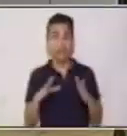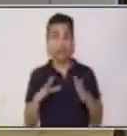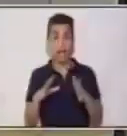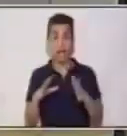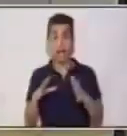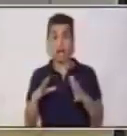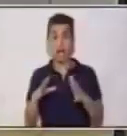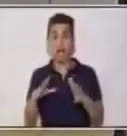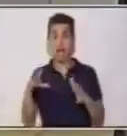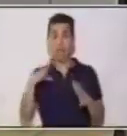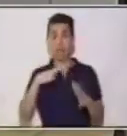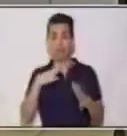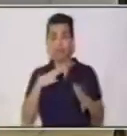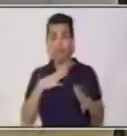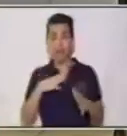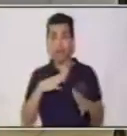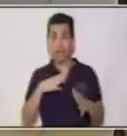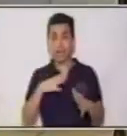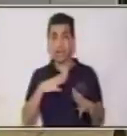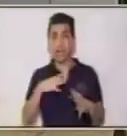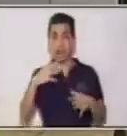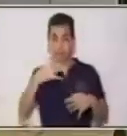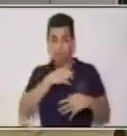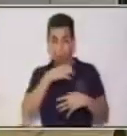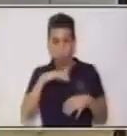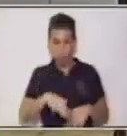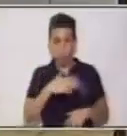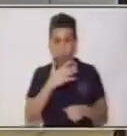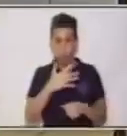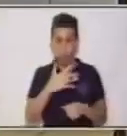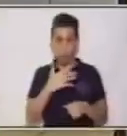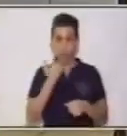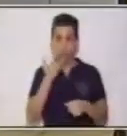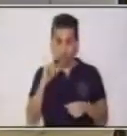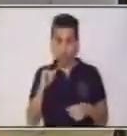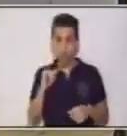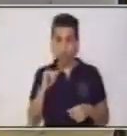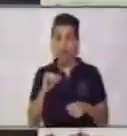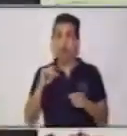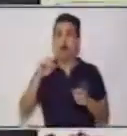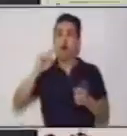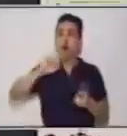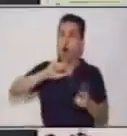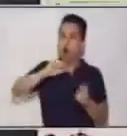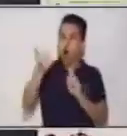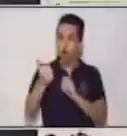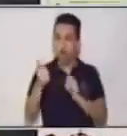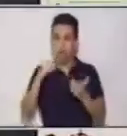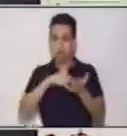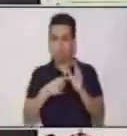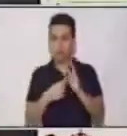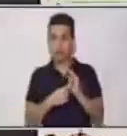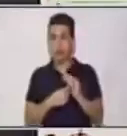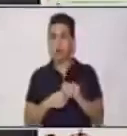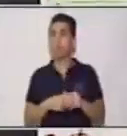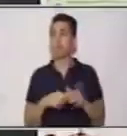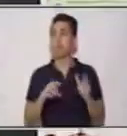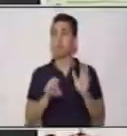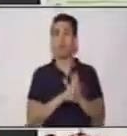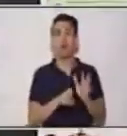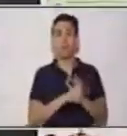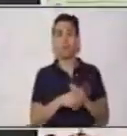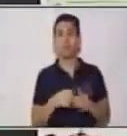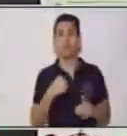una palabra que ya existe en el idioma de origen otro significado. Es decir, que vamos a tener